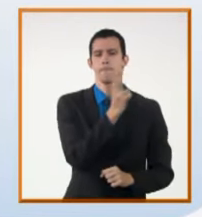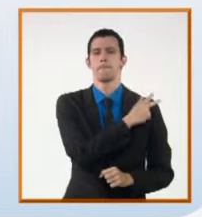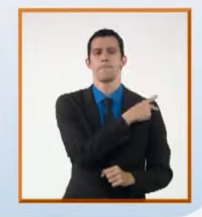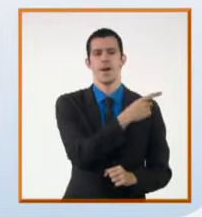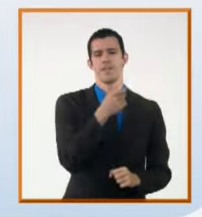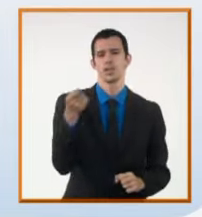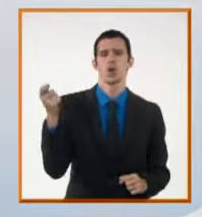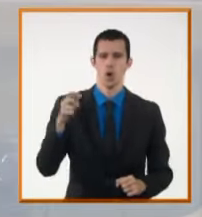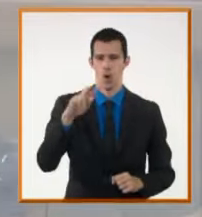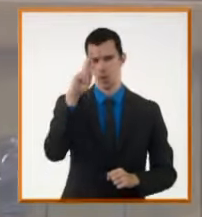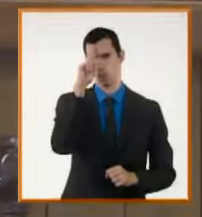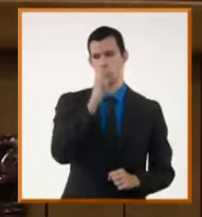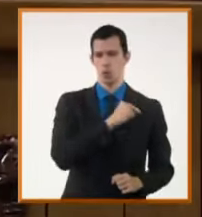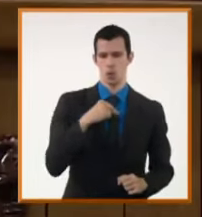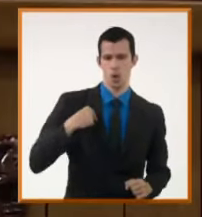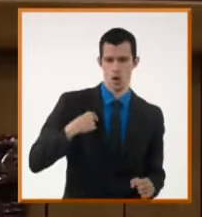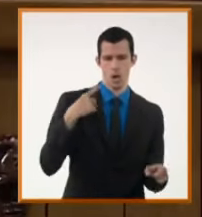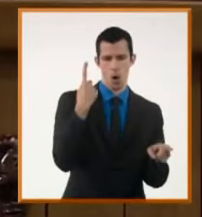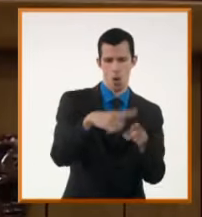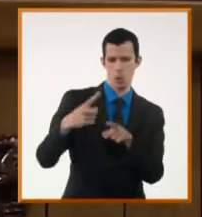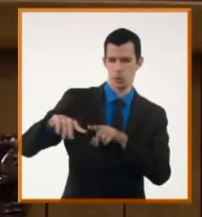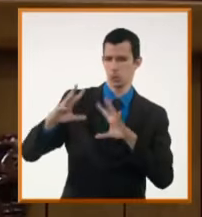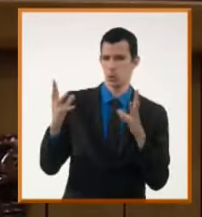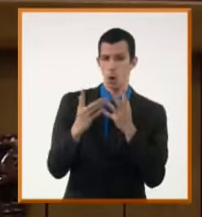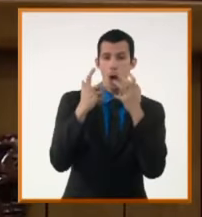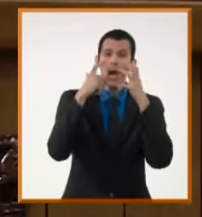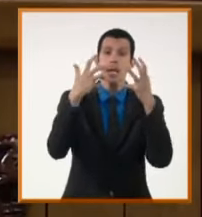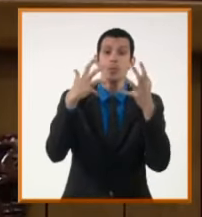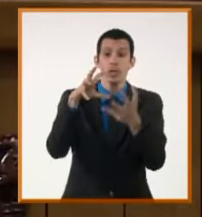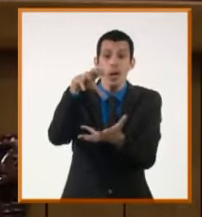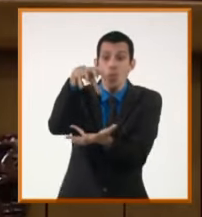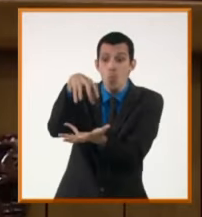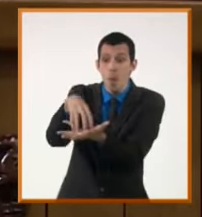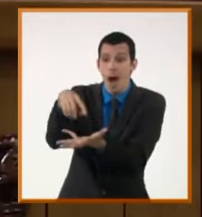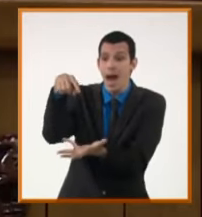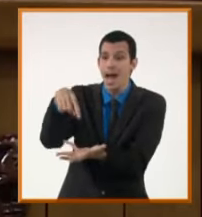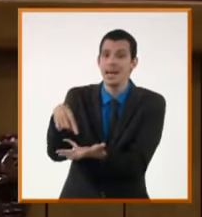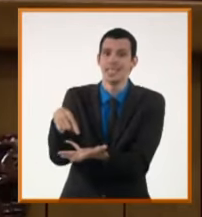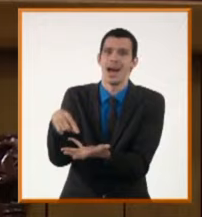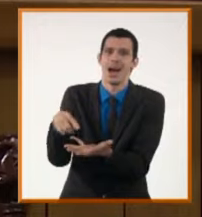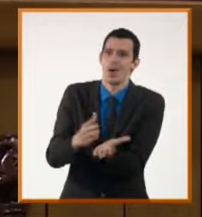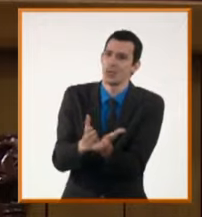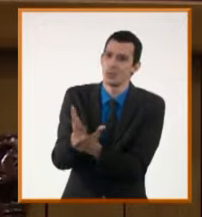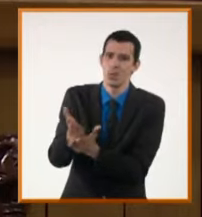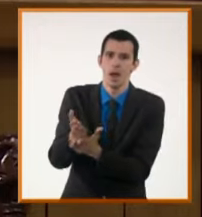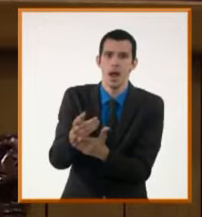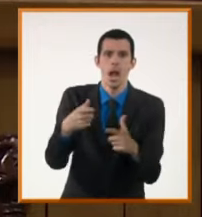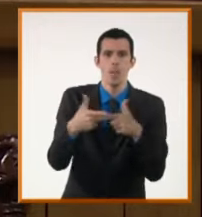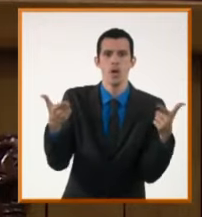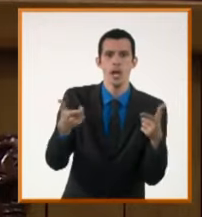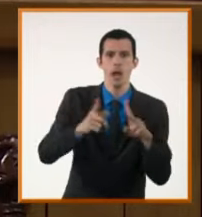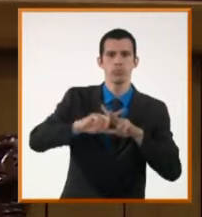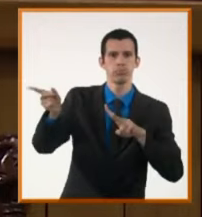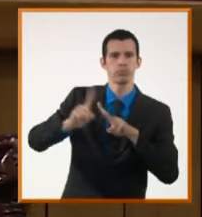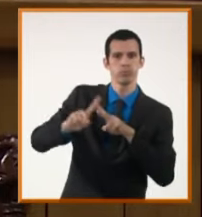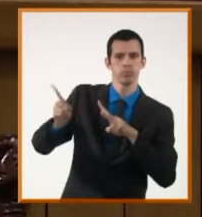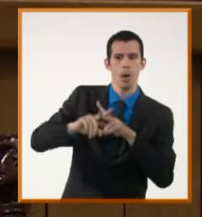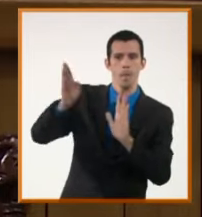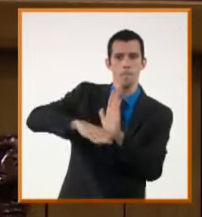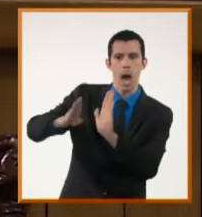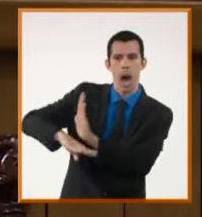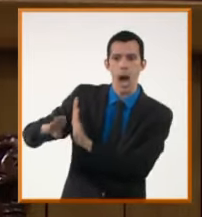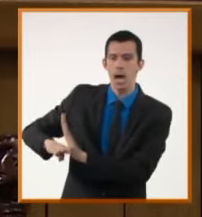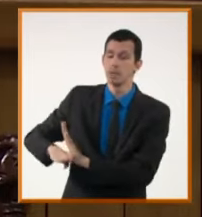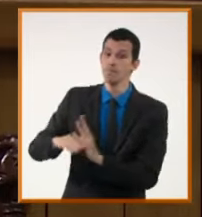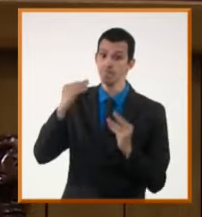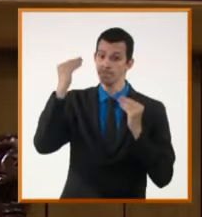sectores importantes del presupuestado que juegan papeles clave, sobre todo en el tema social del país, donde la fluctuación es muy grande y son